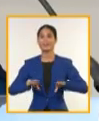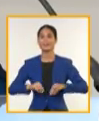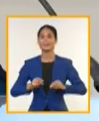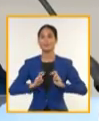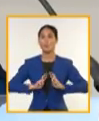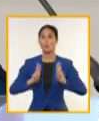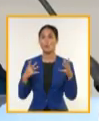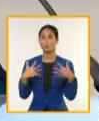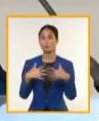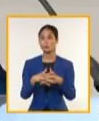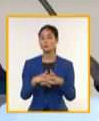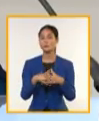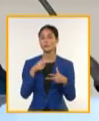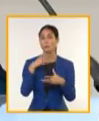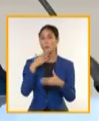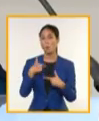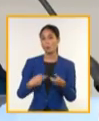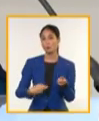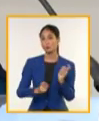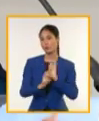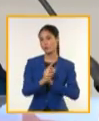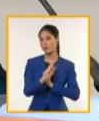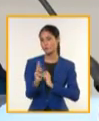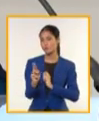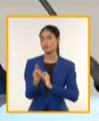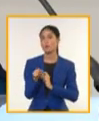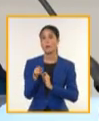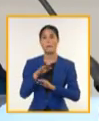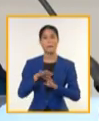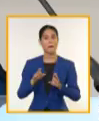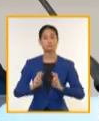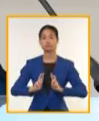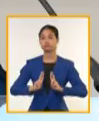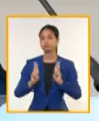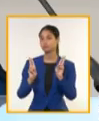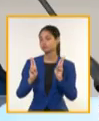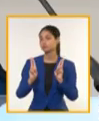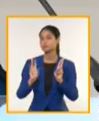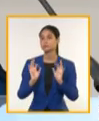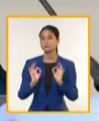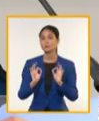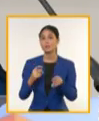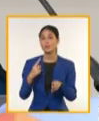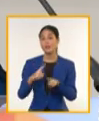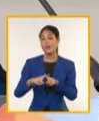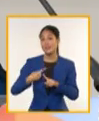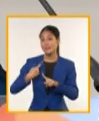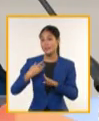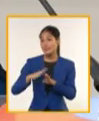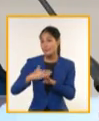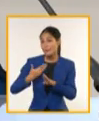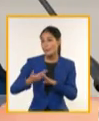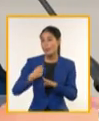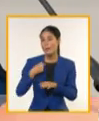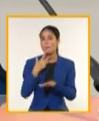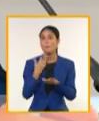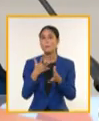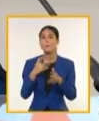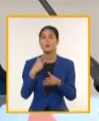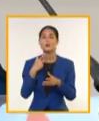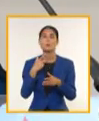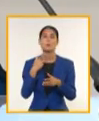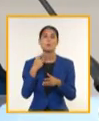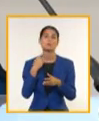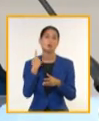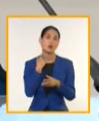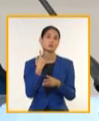se produce su triunfo revolucionario. Después se profundizan esas relaciones en la década de los 60 y los 70, en la